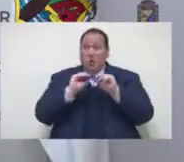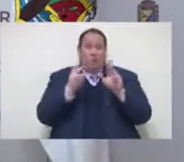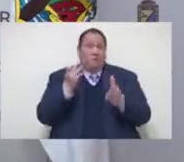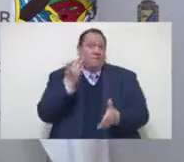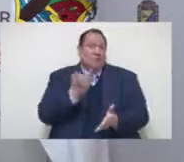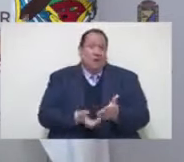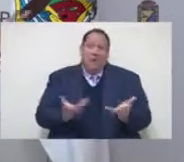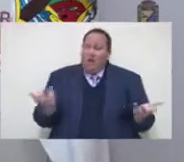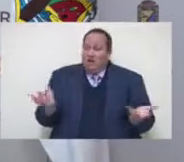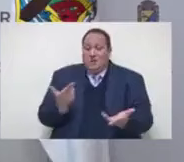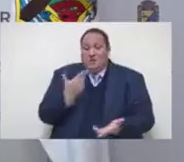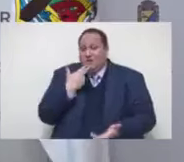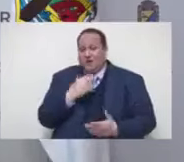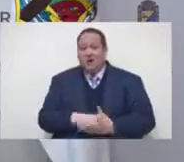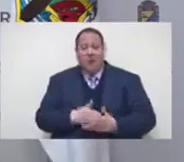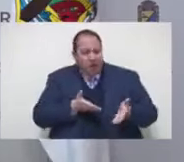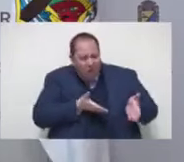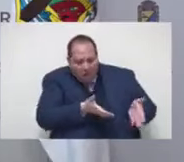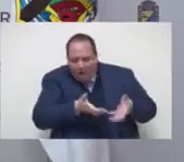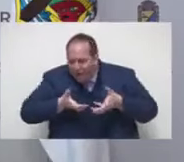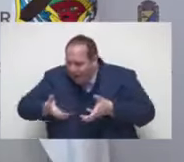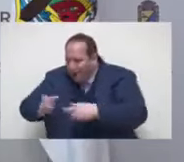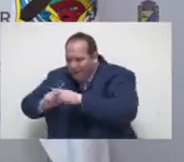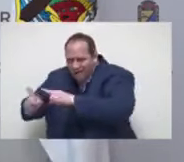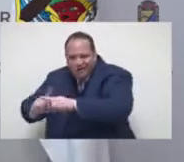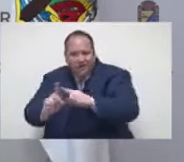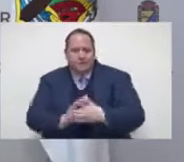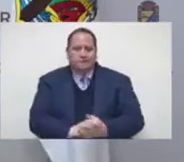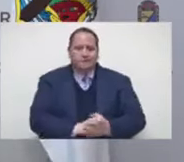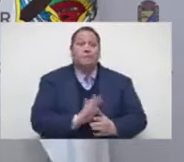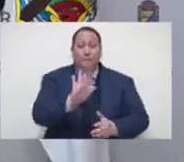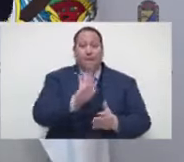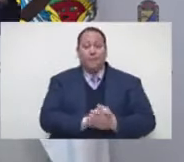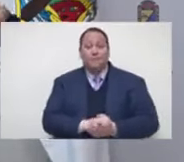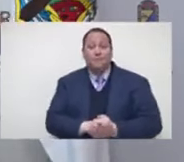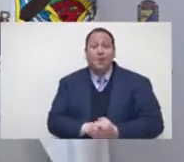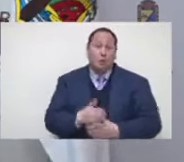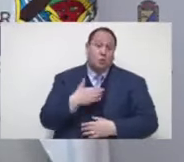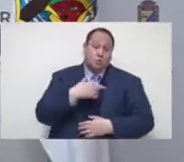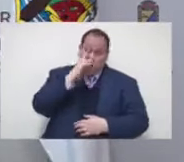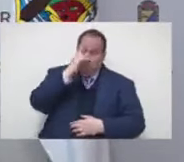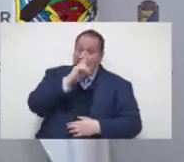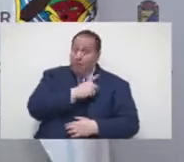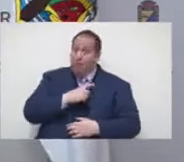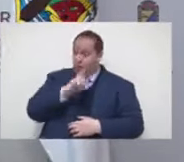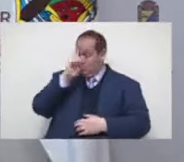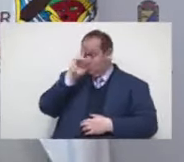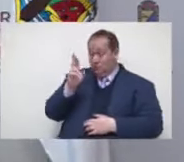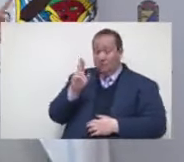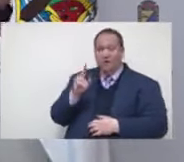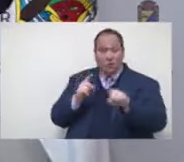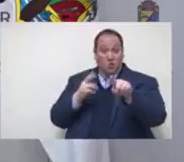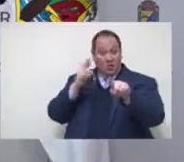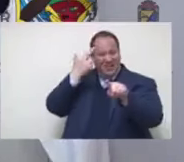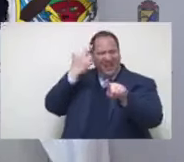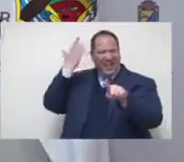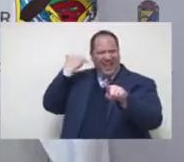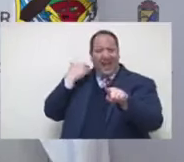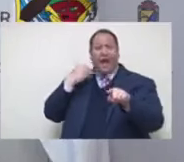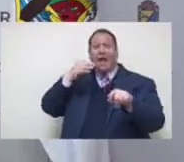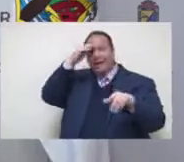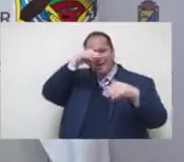obviamente, en las distintas vialidades. Ahora, yo debo de reconocer, fíjense, ¿ya no se acuerdan cómo se ponía la